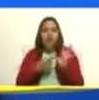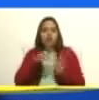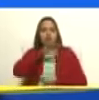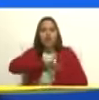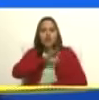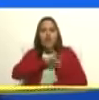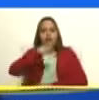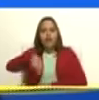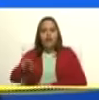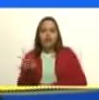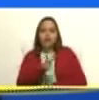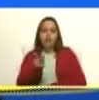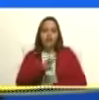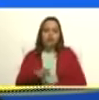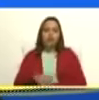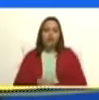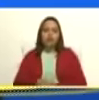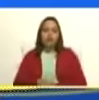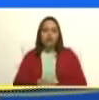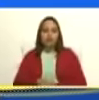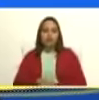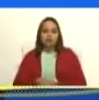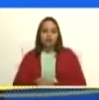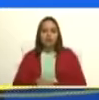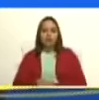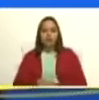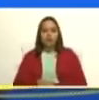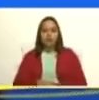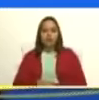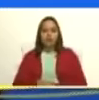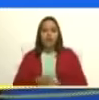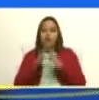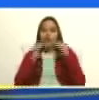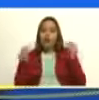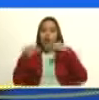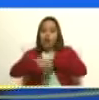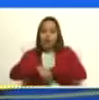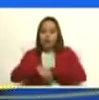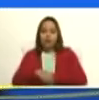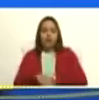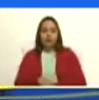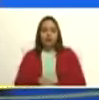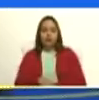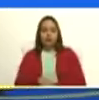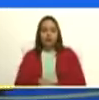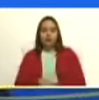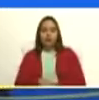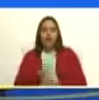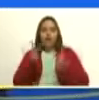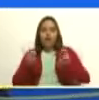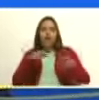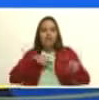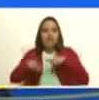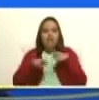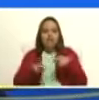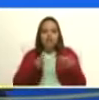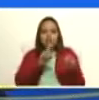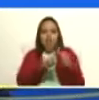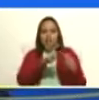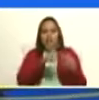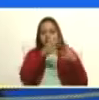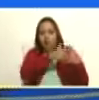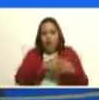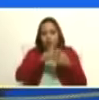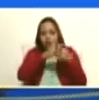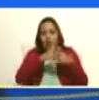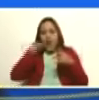sociales de Venezuela. Poderoso consenso. nuevas relaciones entre Estados Unidos y Venezuela,